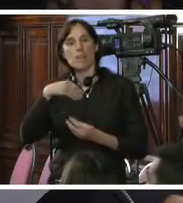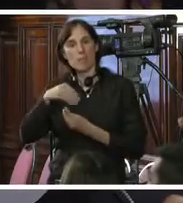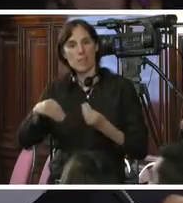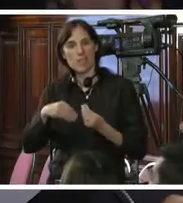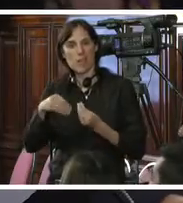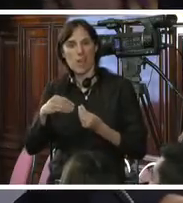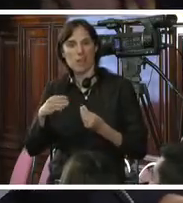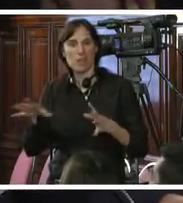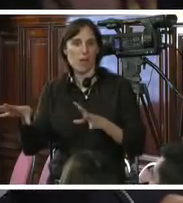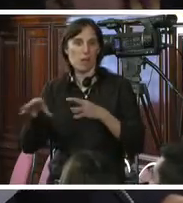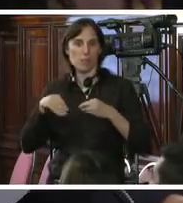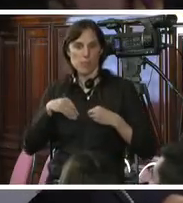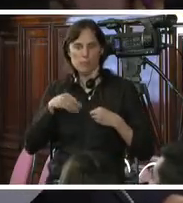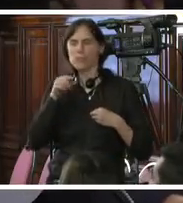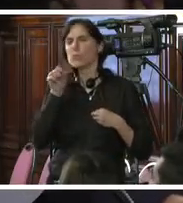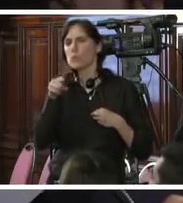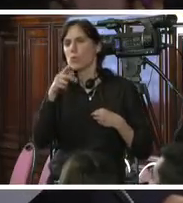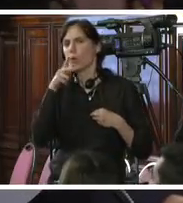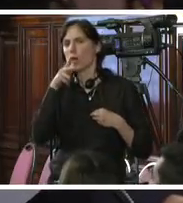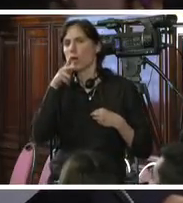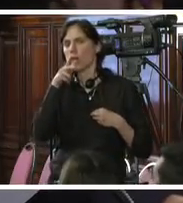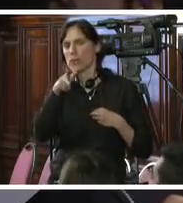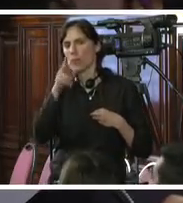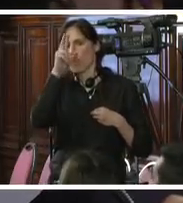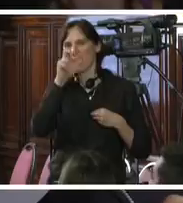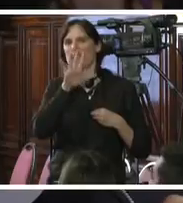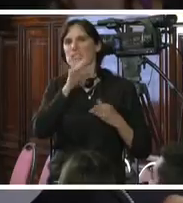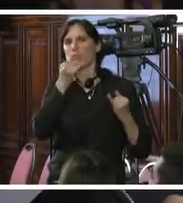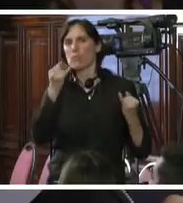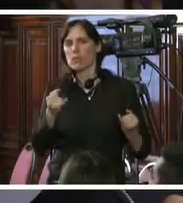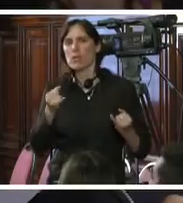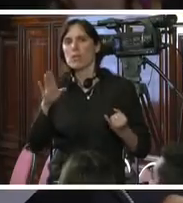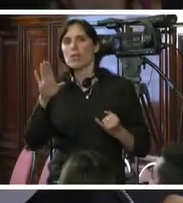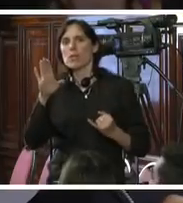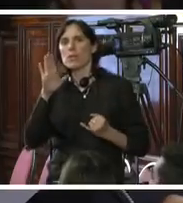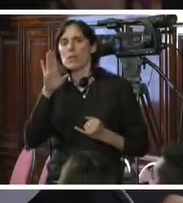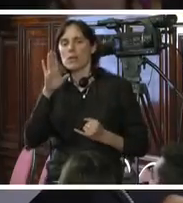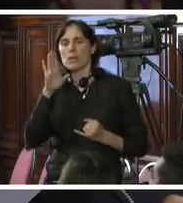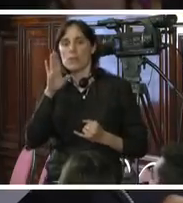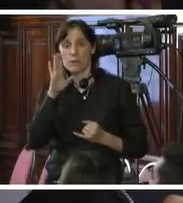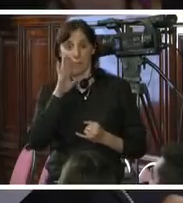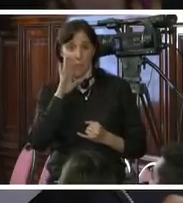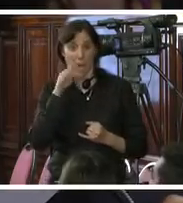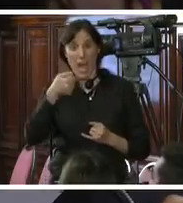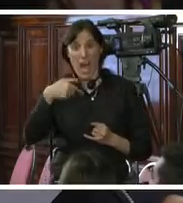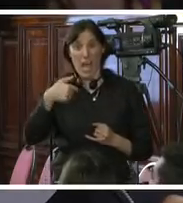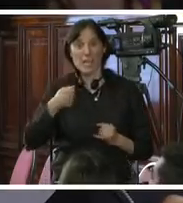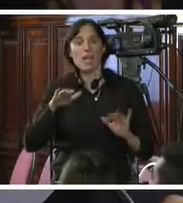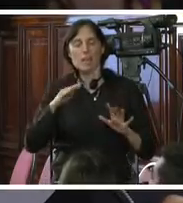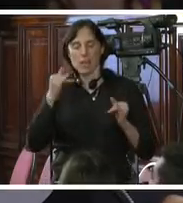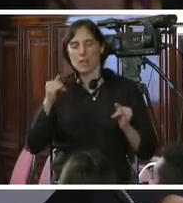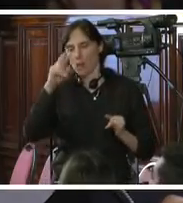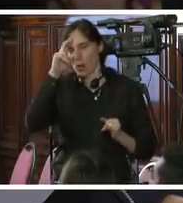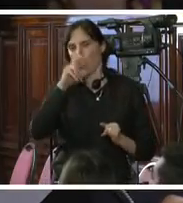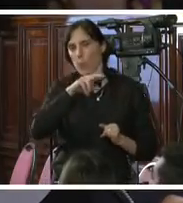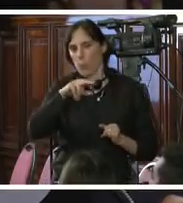recién nacido quedó hospitalizado por 5 días y ella fue ingresada por 10 días debido al alto riesgo médico que padecía. Después de que fue